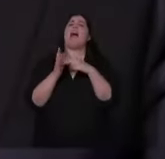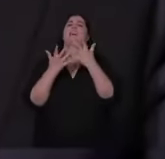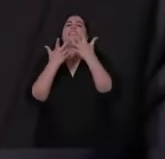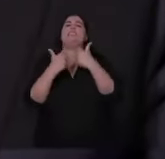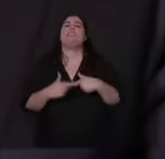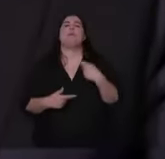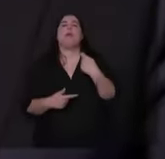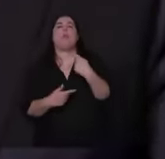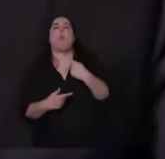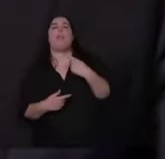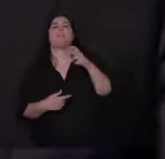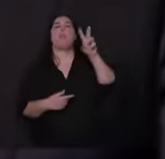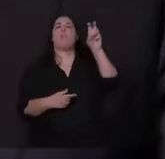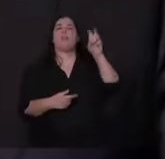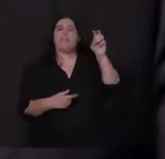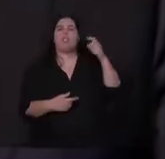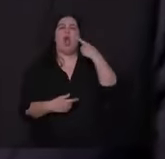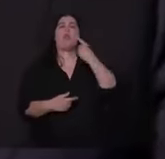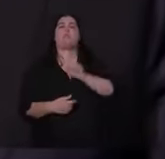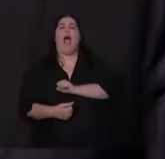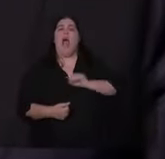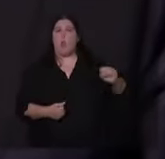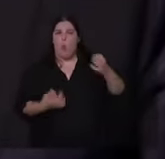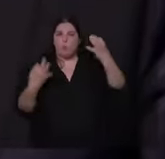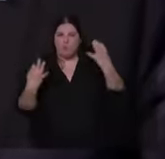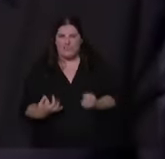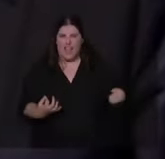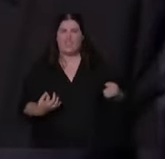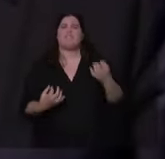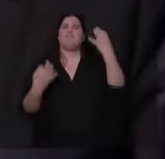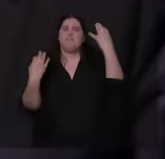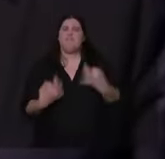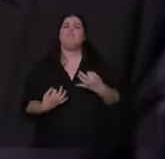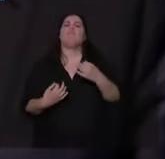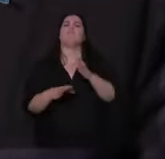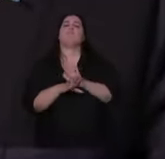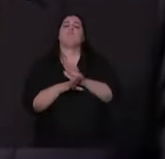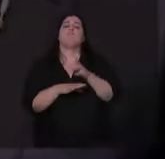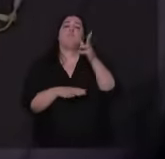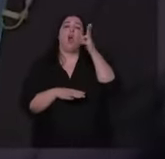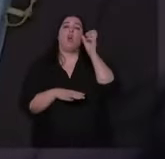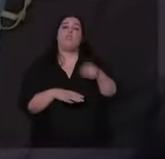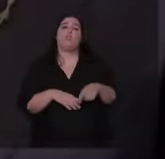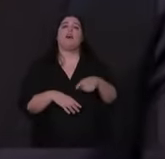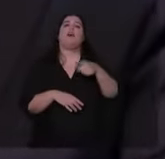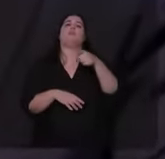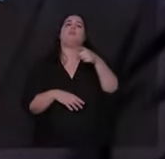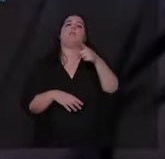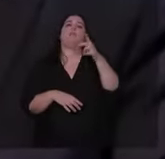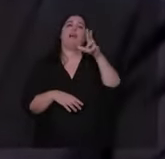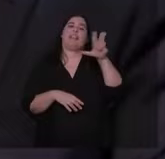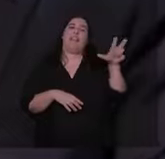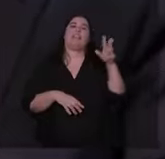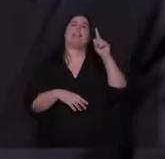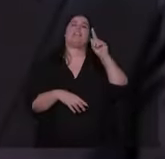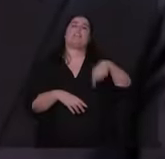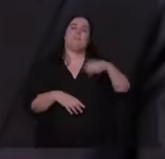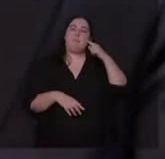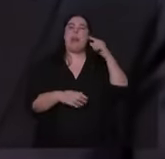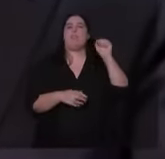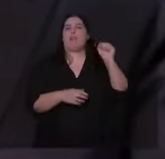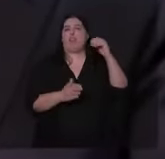jubilaciones y pensiones 83000 pesos menos en enero van a cobrar los jubilados gustar el sistema previsional de hecho